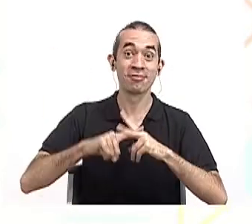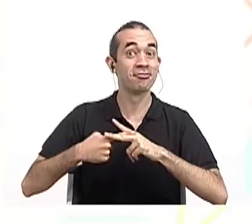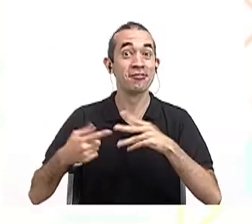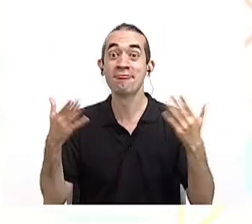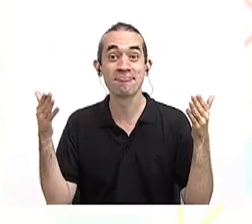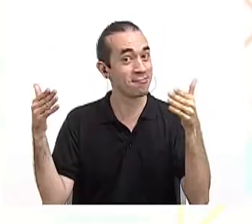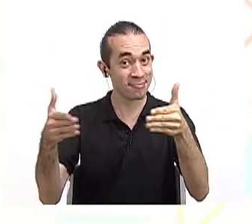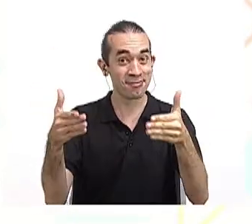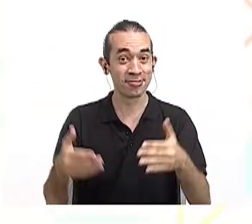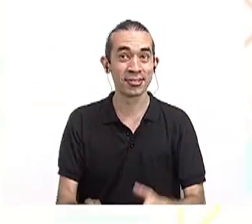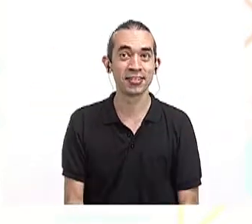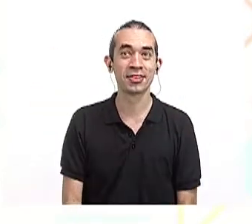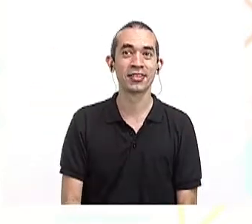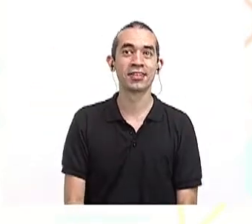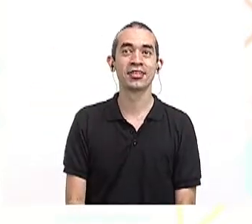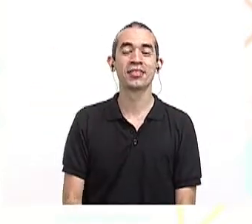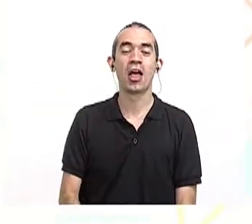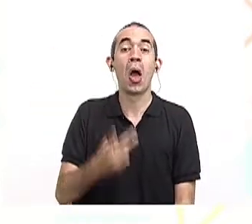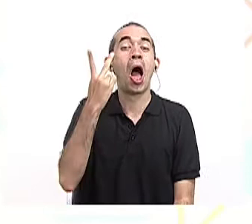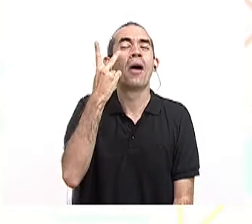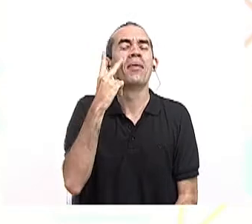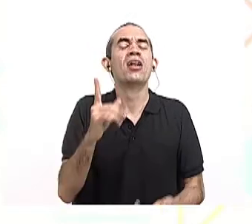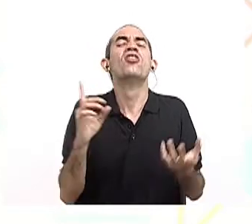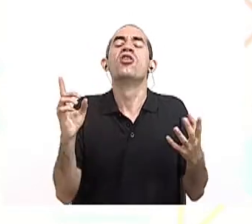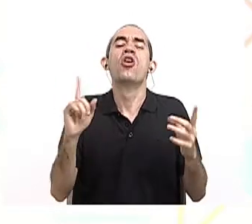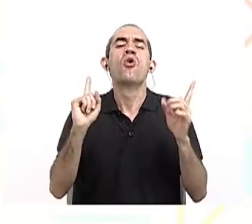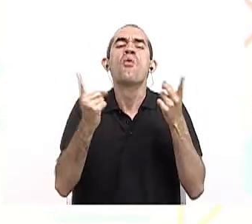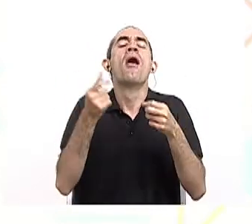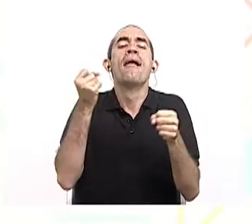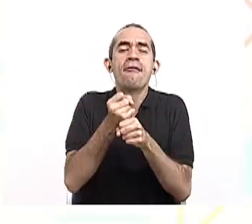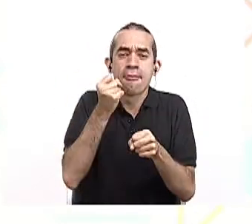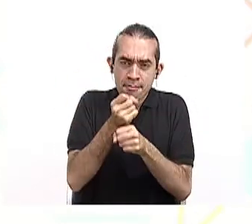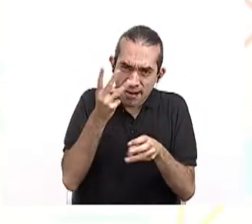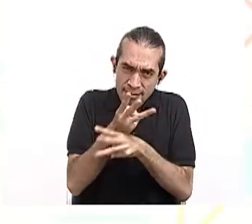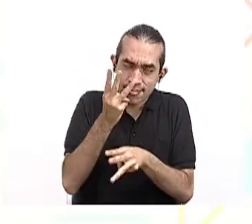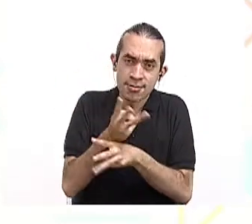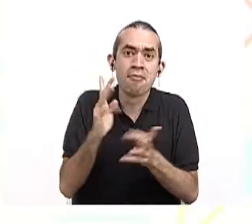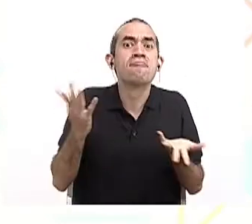iniciemos. Veamos qué operación vamos a resolver.